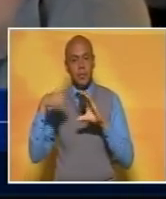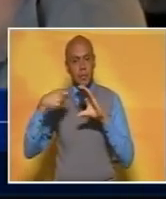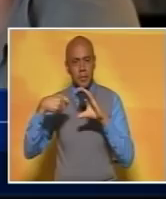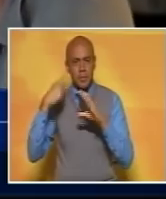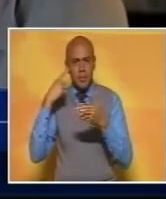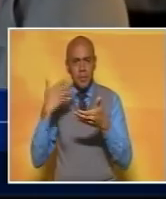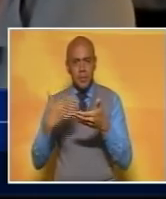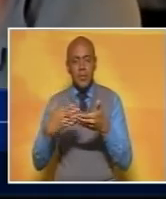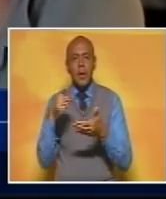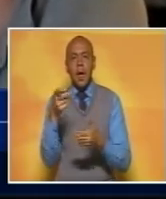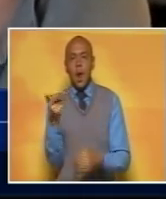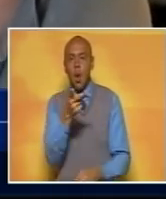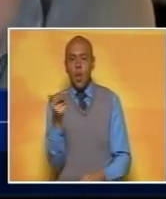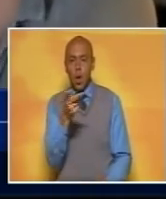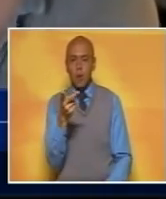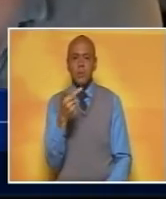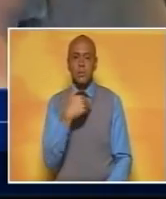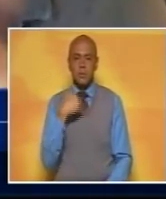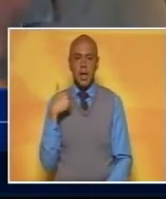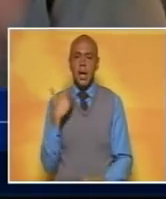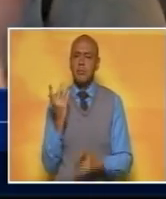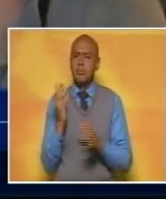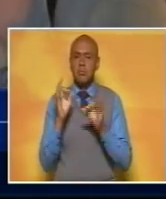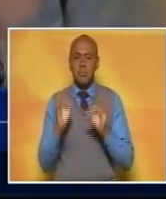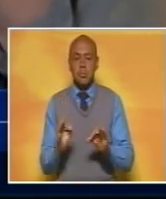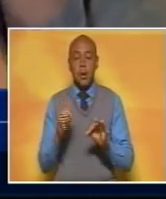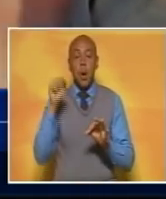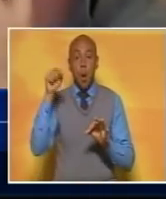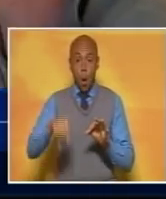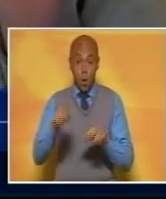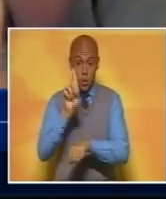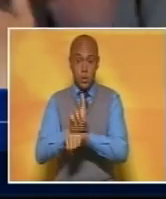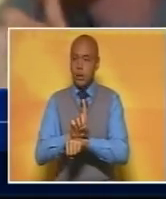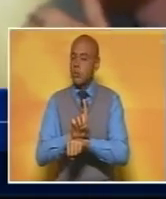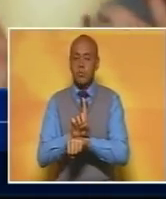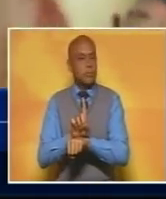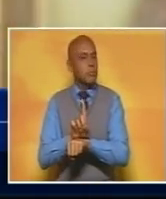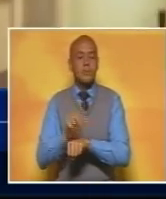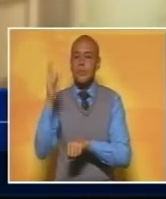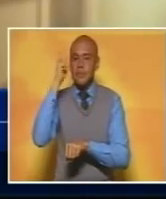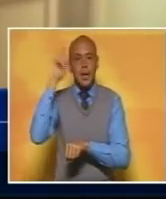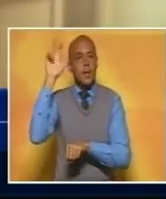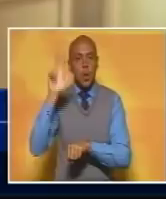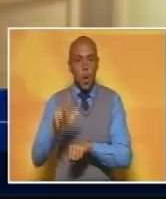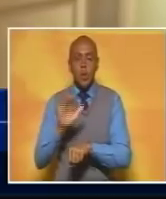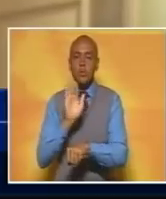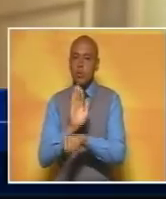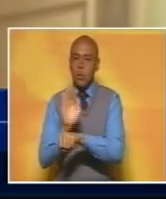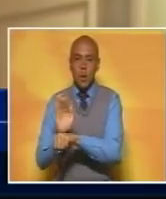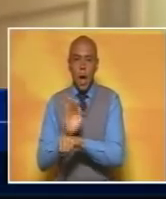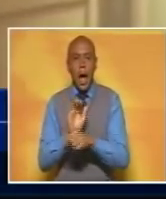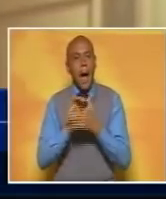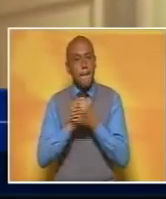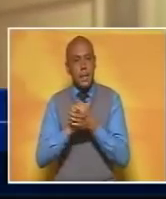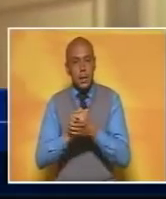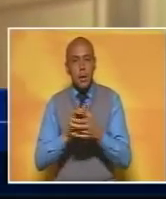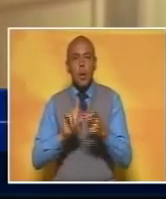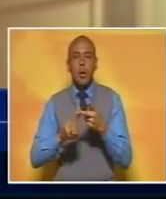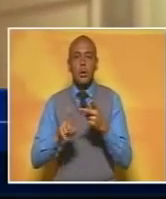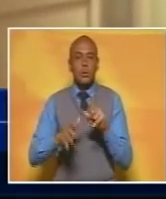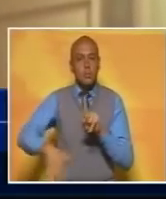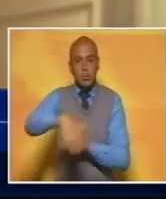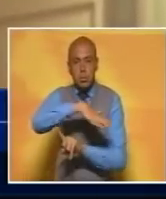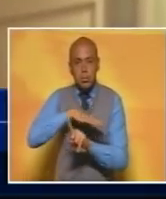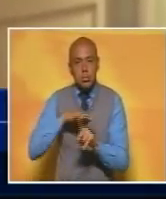que ambos quieren asegurarse de que no solo hoy, sino todos los días, cuidemos de nosotros, de nuestros amigos y de todos los que nos